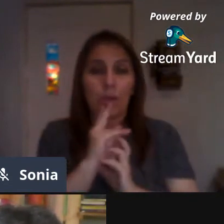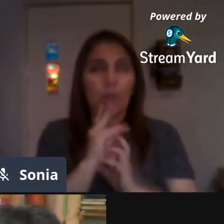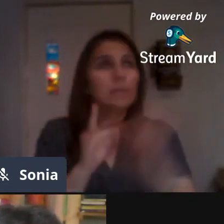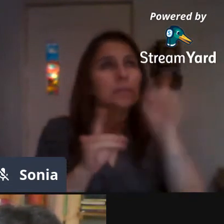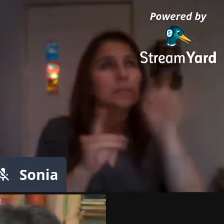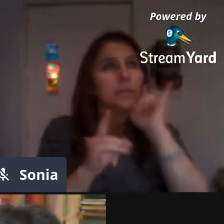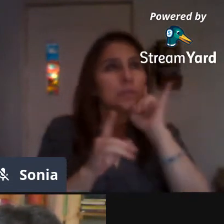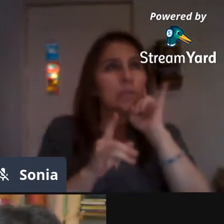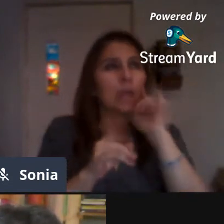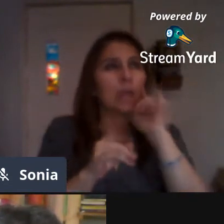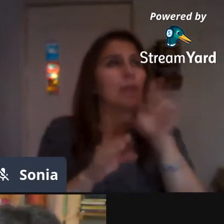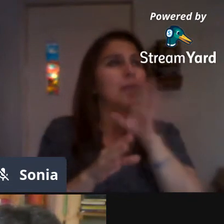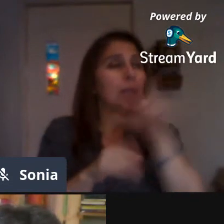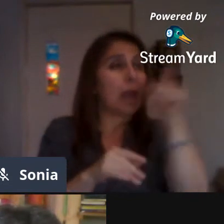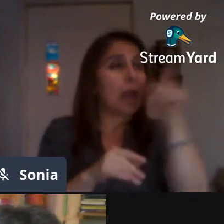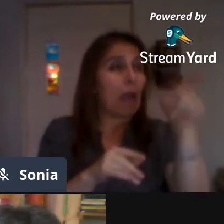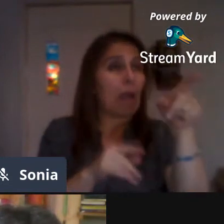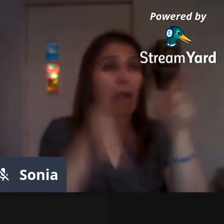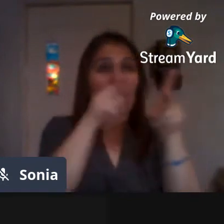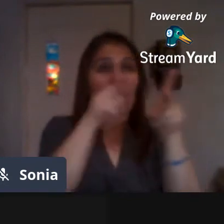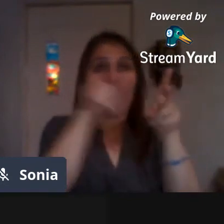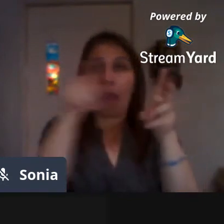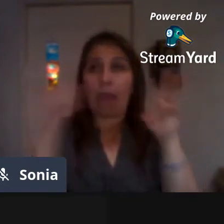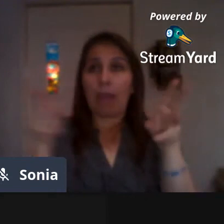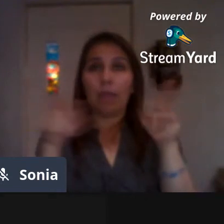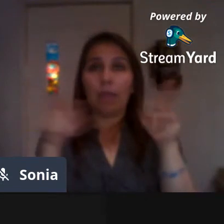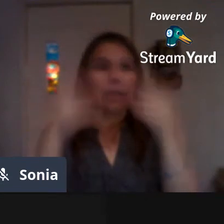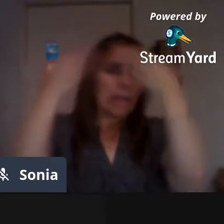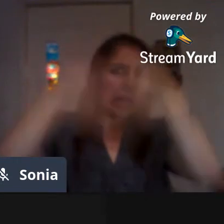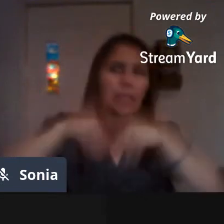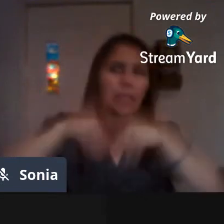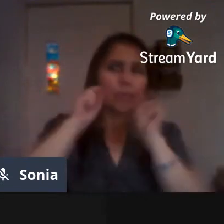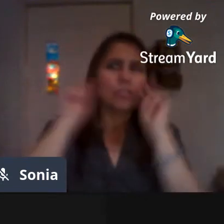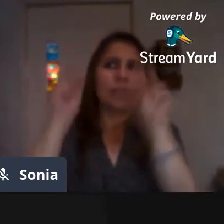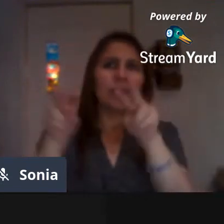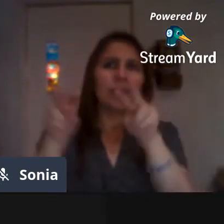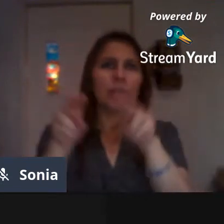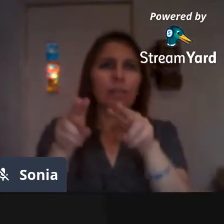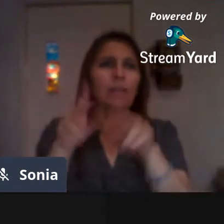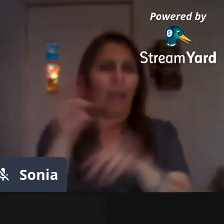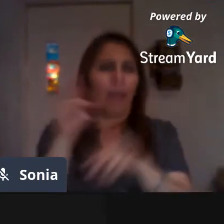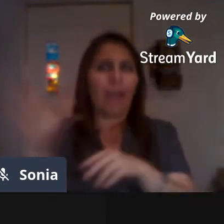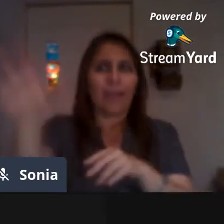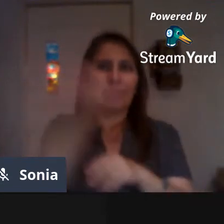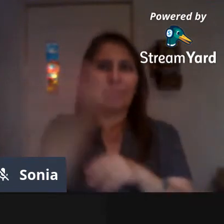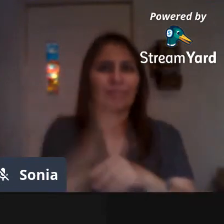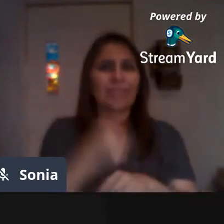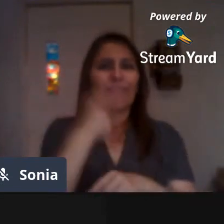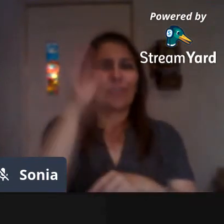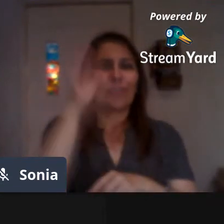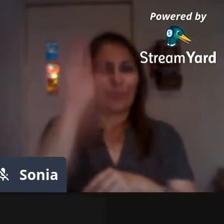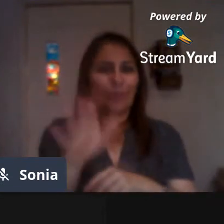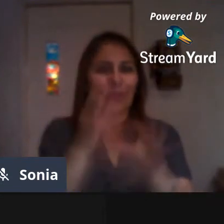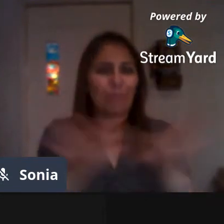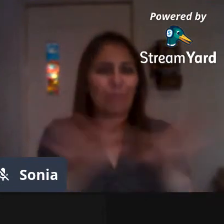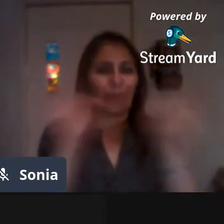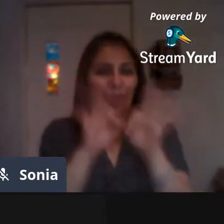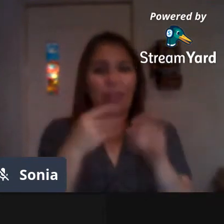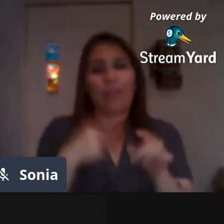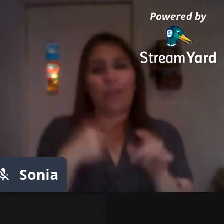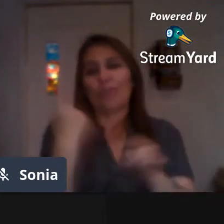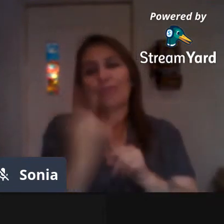de los invisibles es importante no de aquellas personas que a veces quedan como al margen de